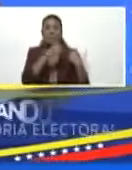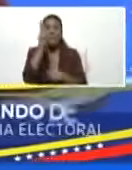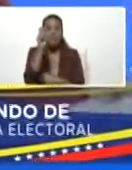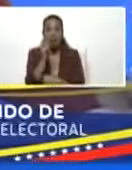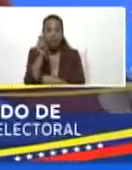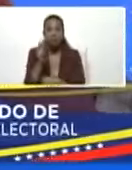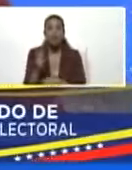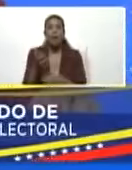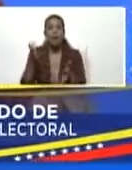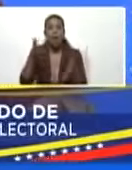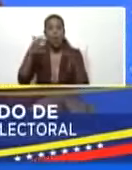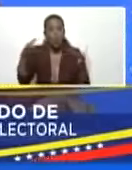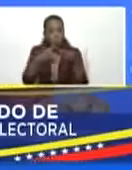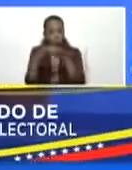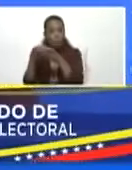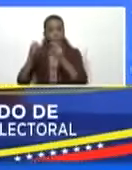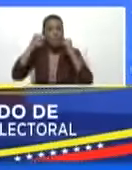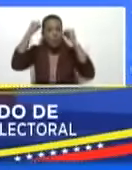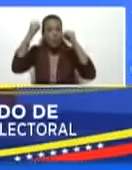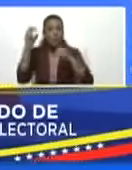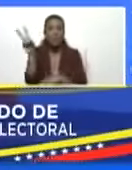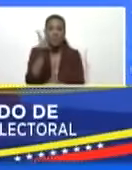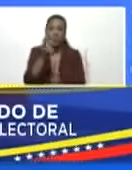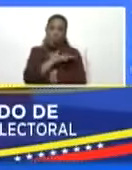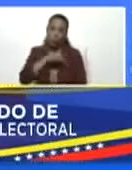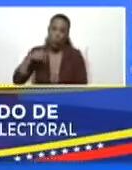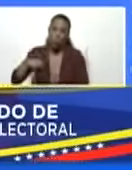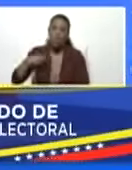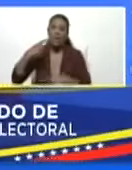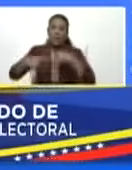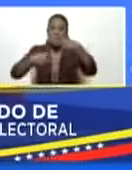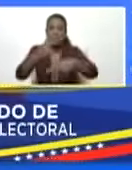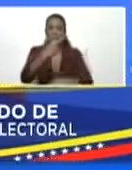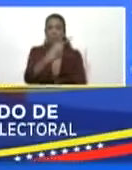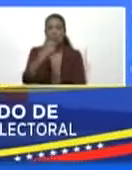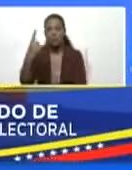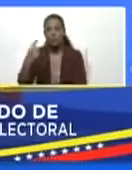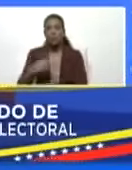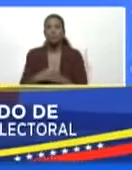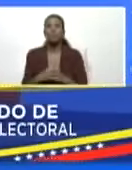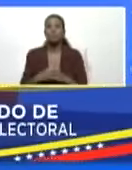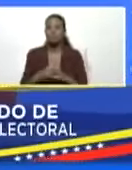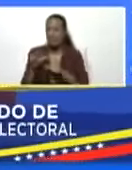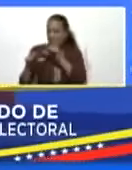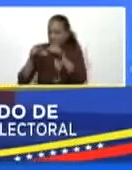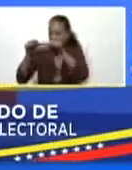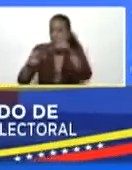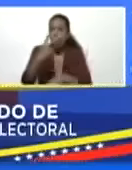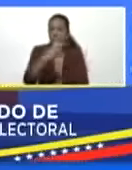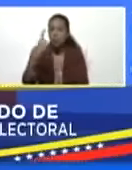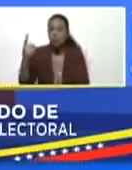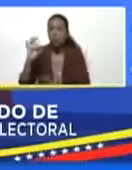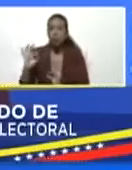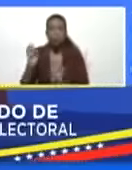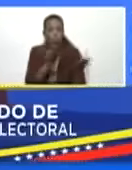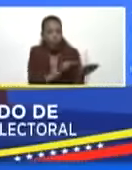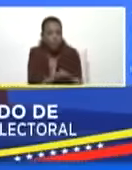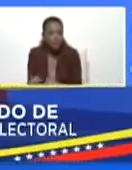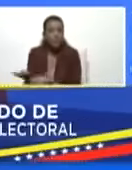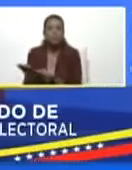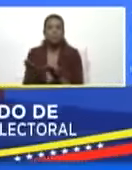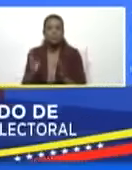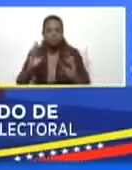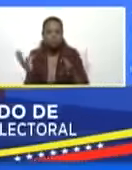comando victorioso, Venezuela nuestra del siglo XXI. Todas y todos están invitados